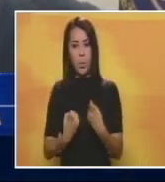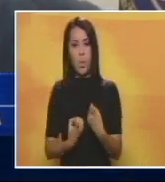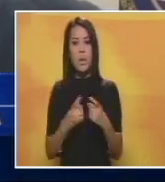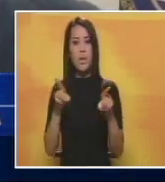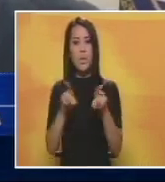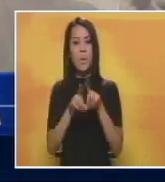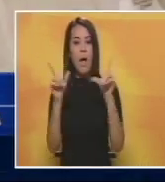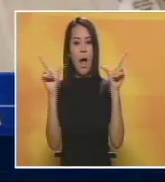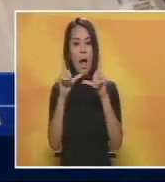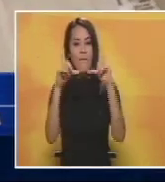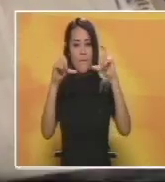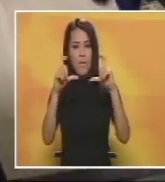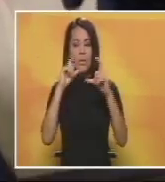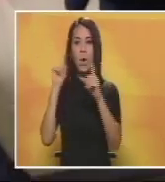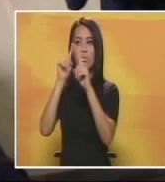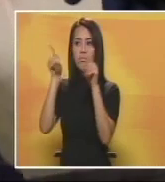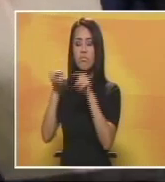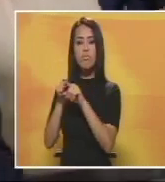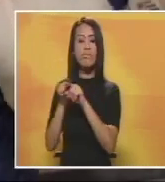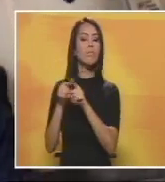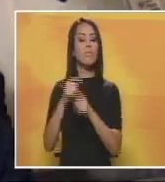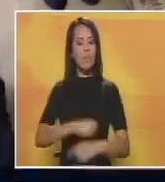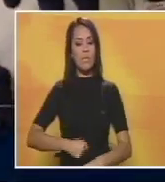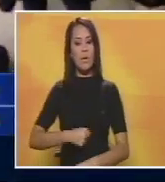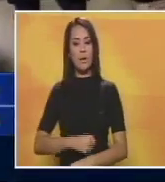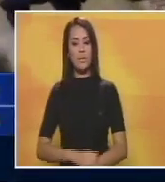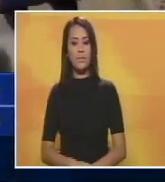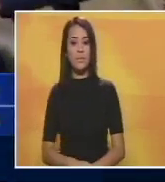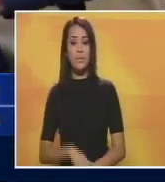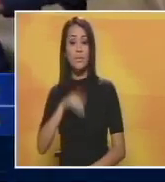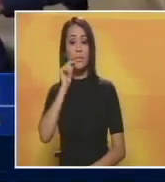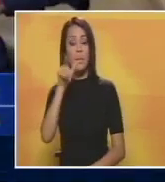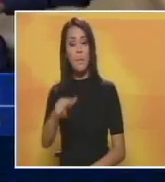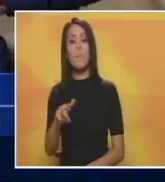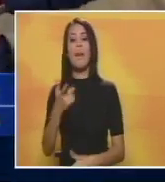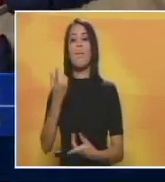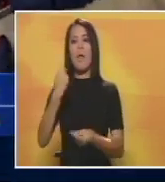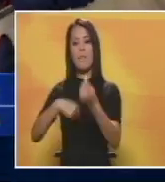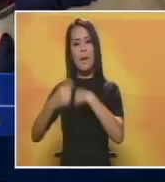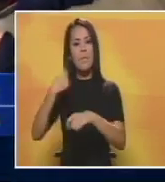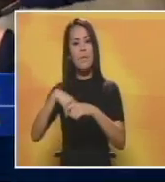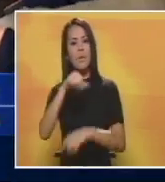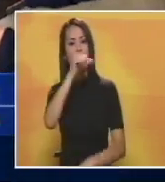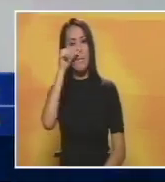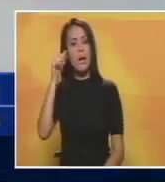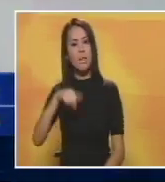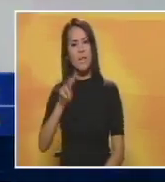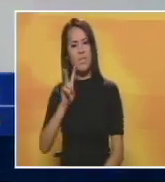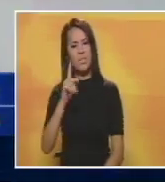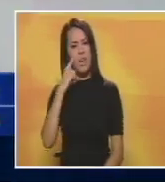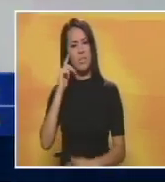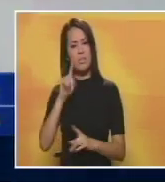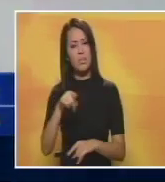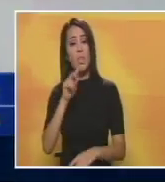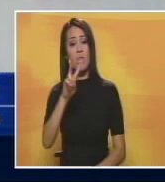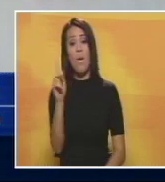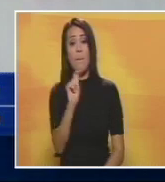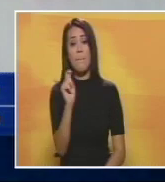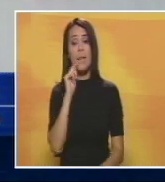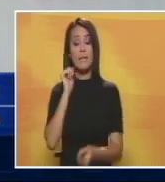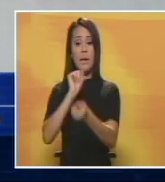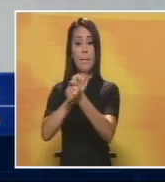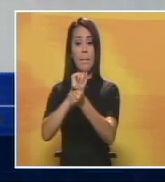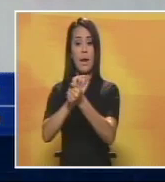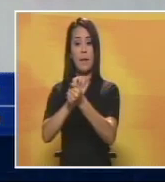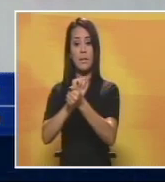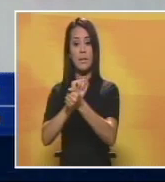médicos. El venezolano figura como sospechoso de tráfico internacional de drogas. Las autoridades le impusieron 2 meses de prisión